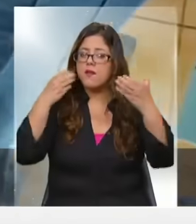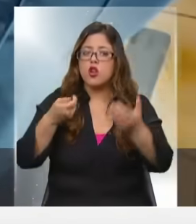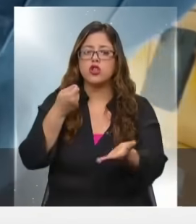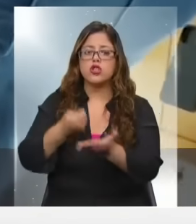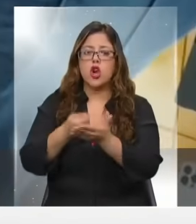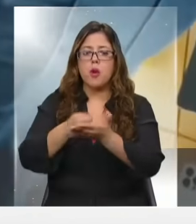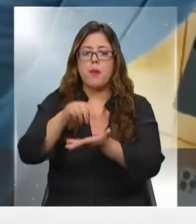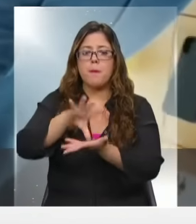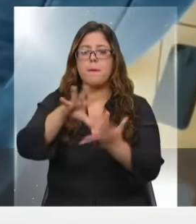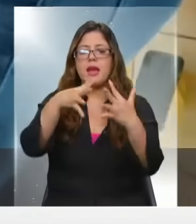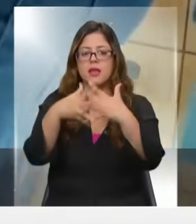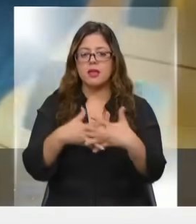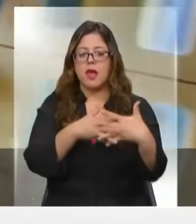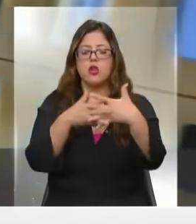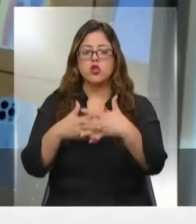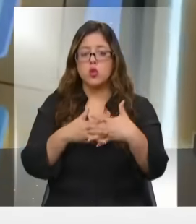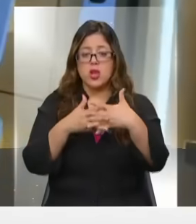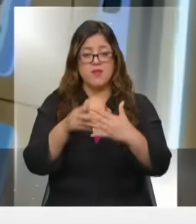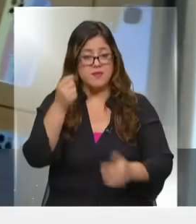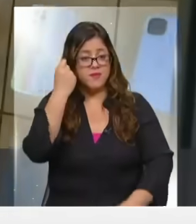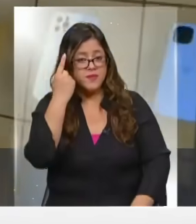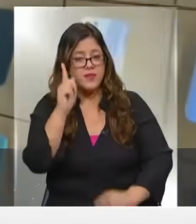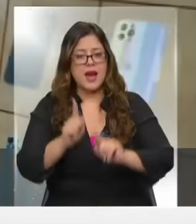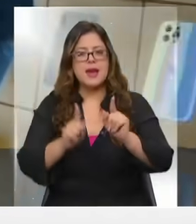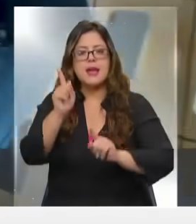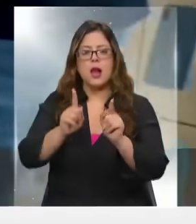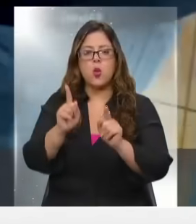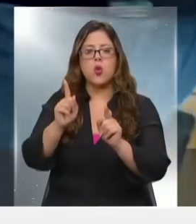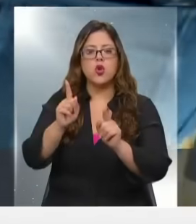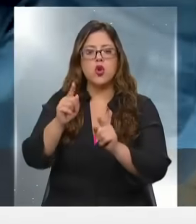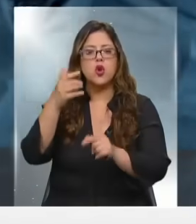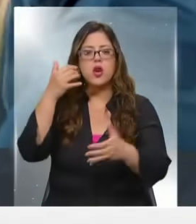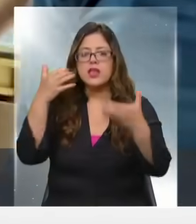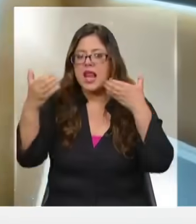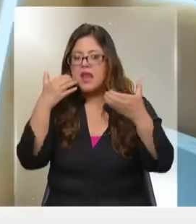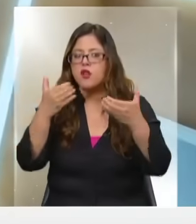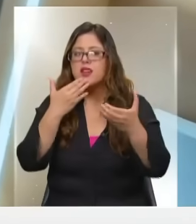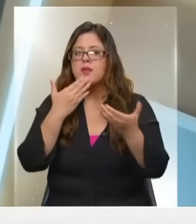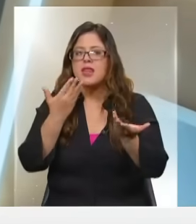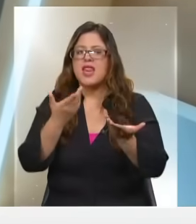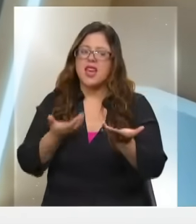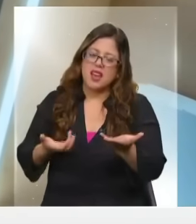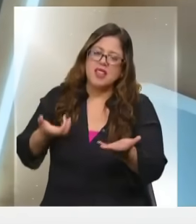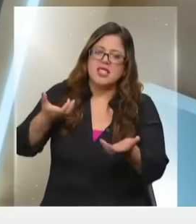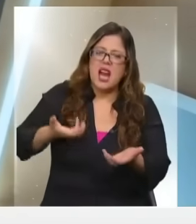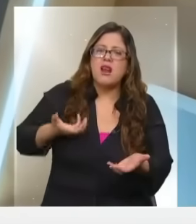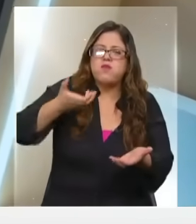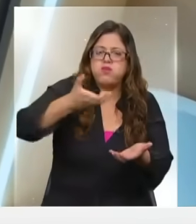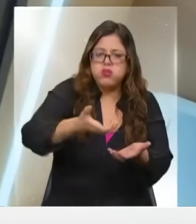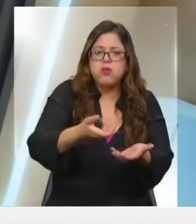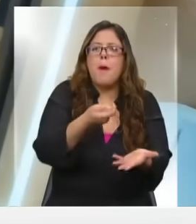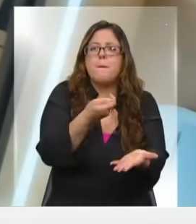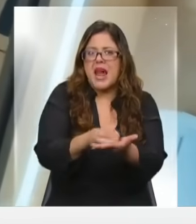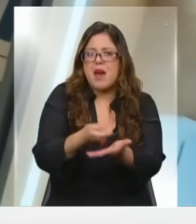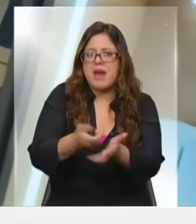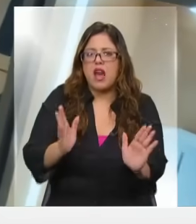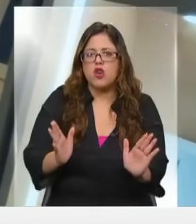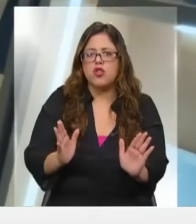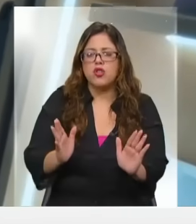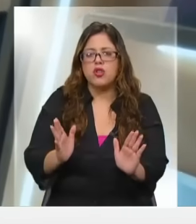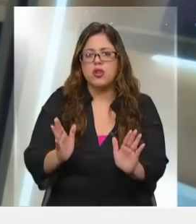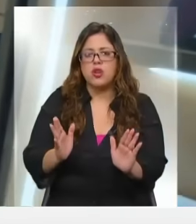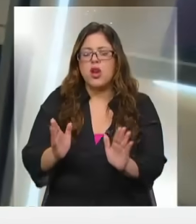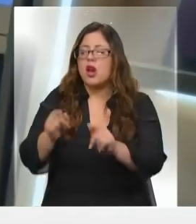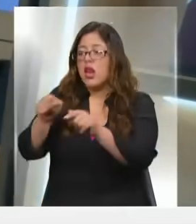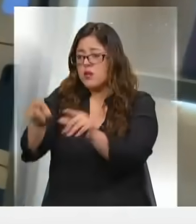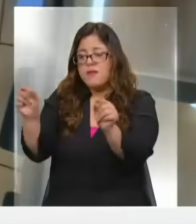Unidos. Ya, perfecto. ¿Cachai? Igual hay algunos teléfonos que lo dan en parte de pago. Era bastante más económica que en